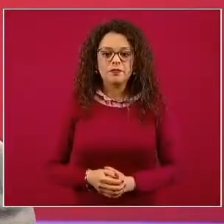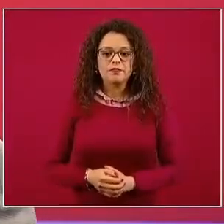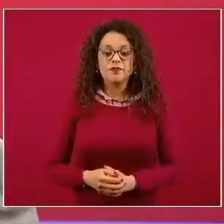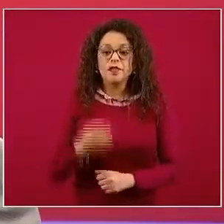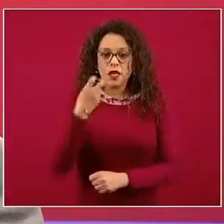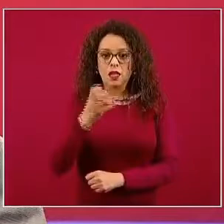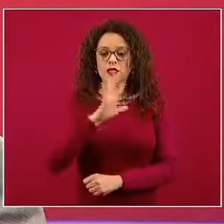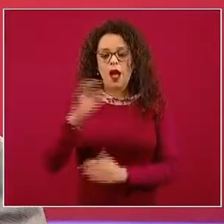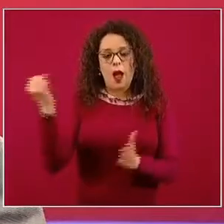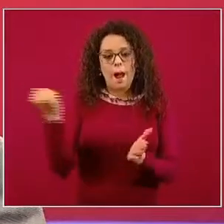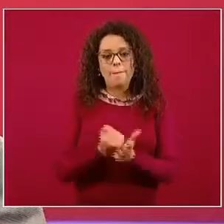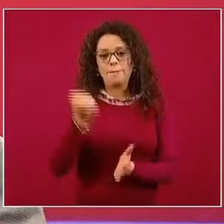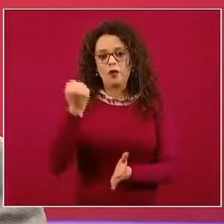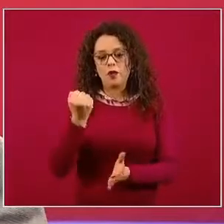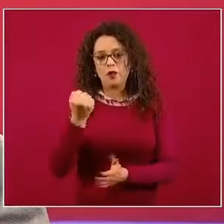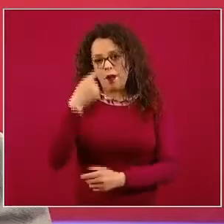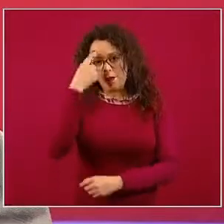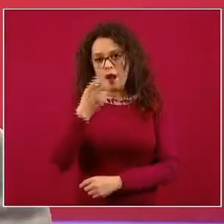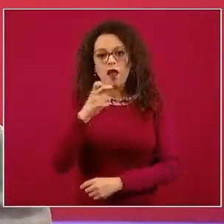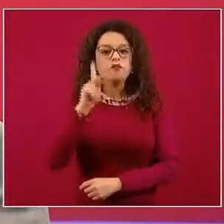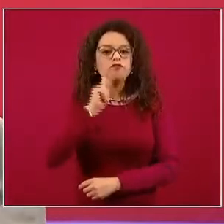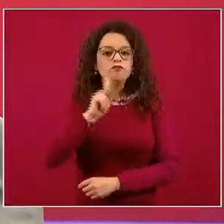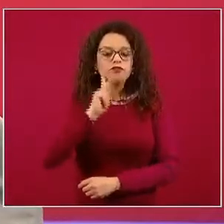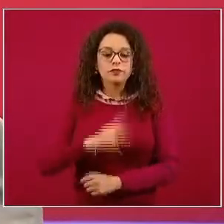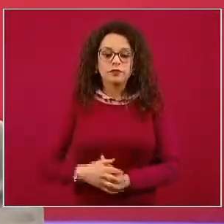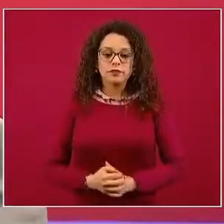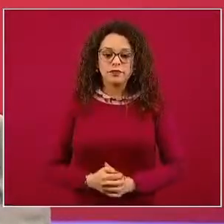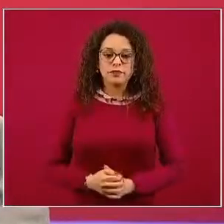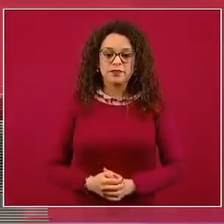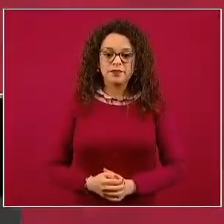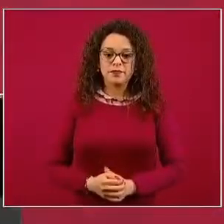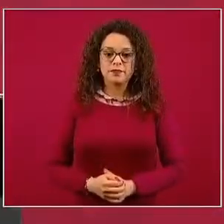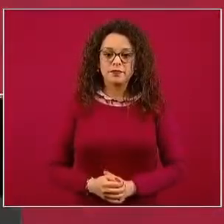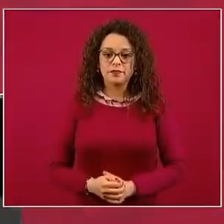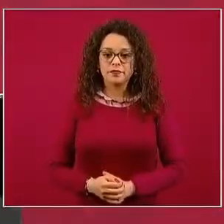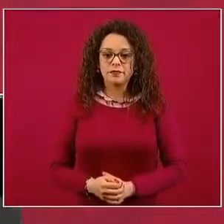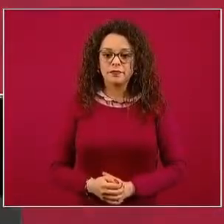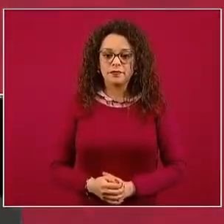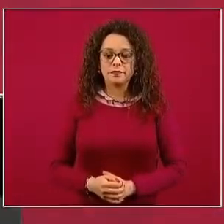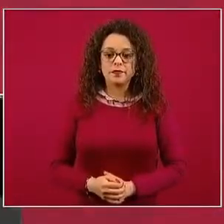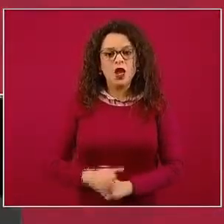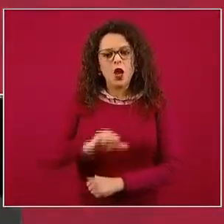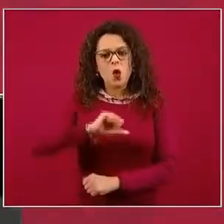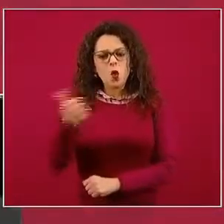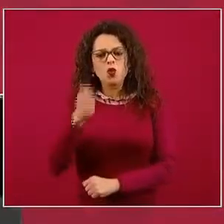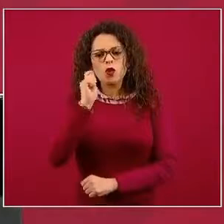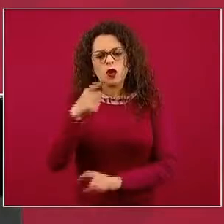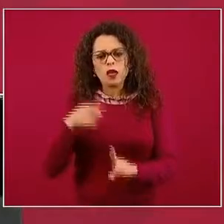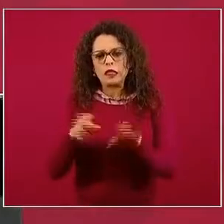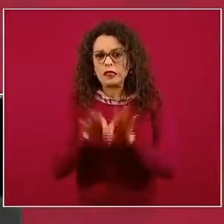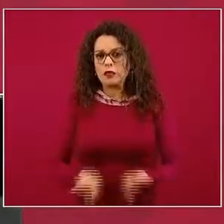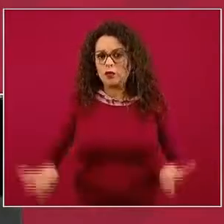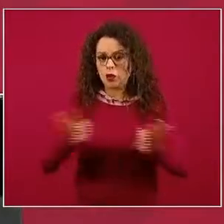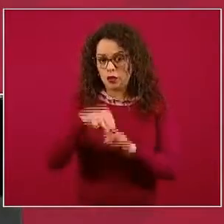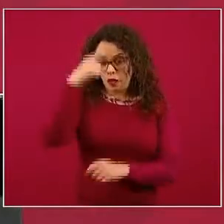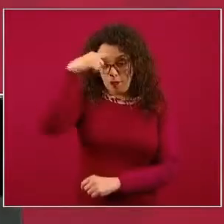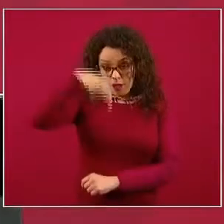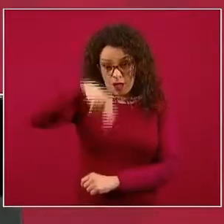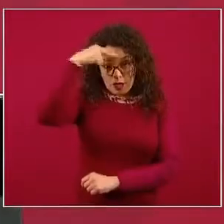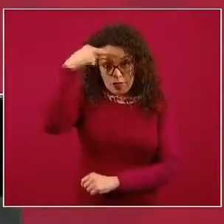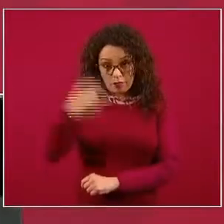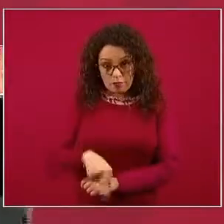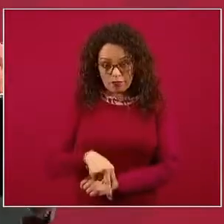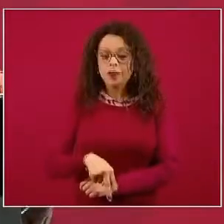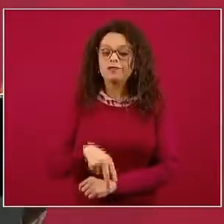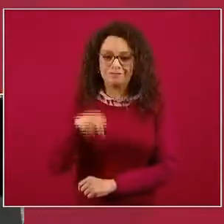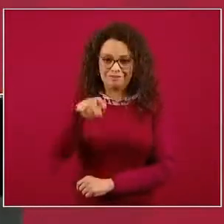la aprobación del ensayo clínico. ¿Qué otro elemento de importancia tiene para el país? Justo lo que usted